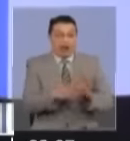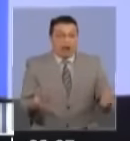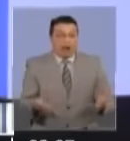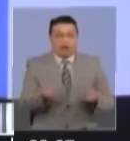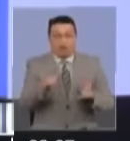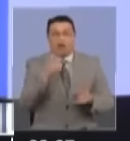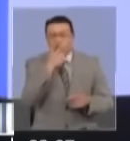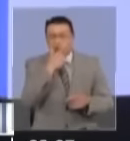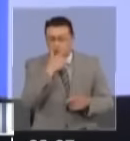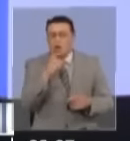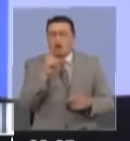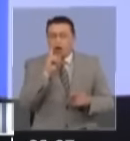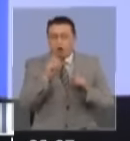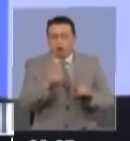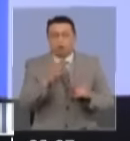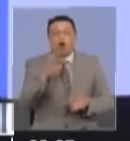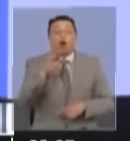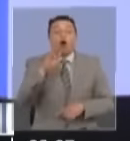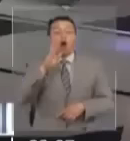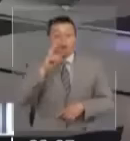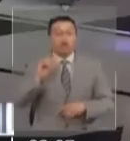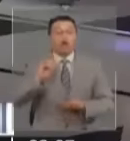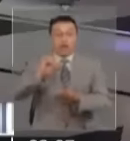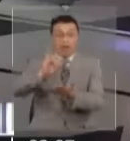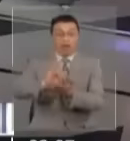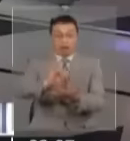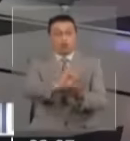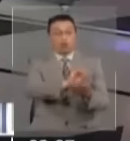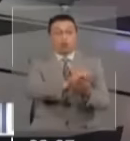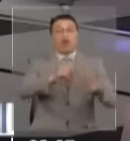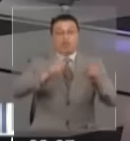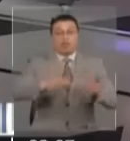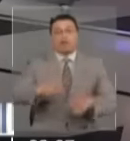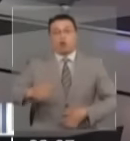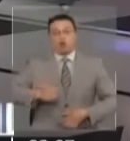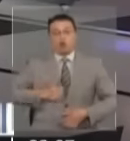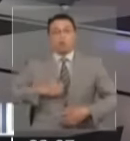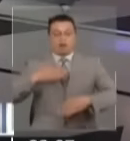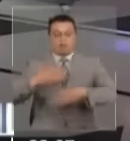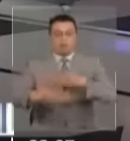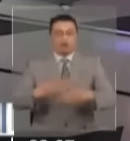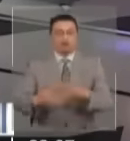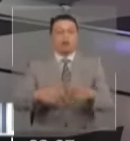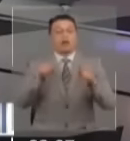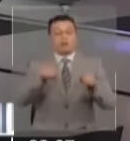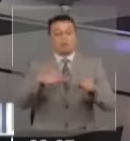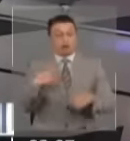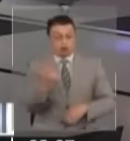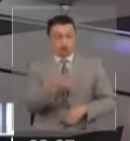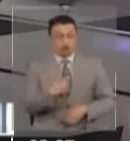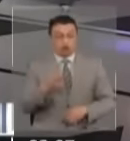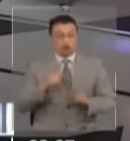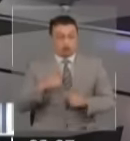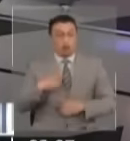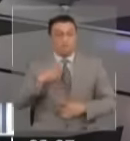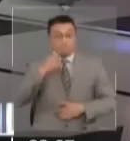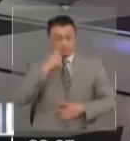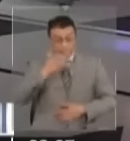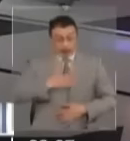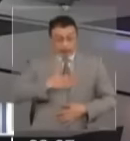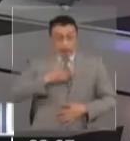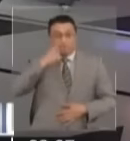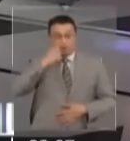fundadas. Ahora, obviamente que las instituciones tienen que cumplir sus funciones y no nosotros, no yo por lo menos en lo personal, creo